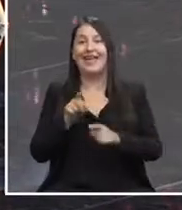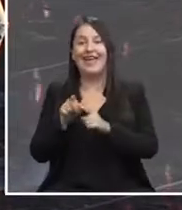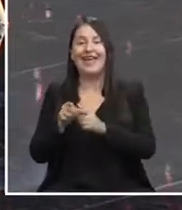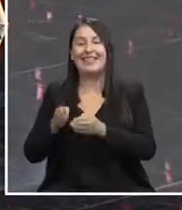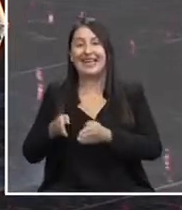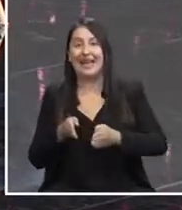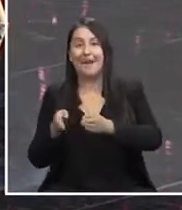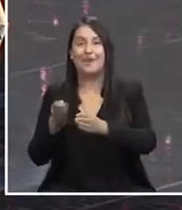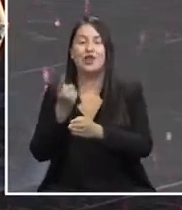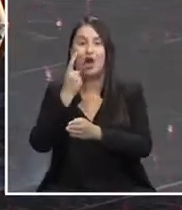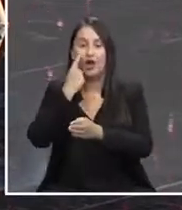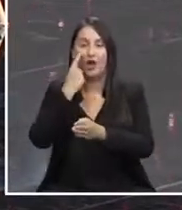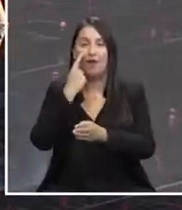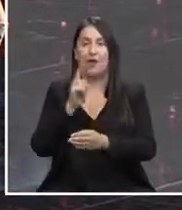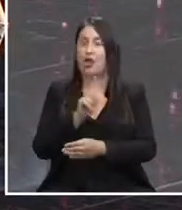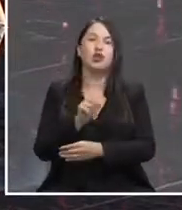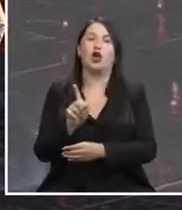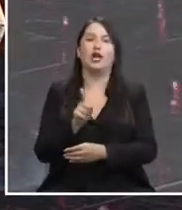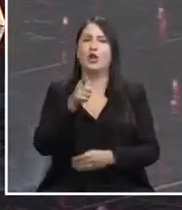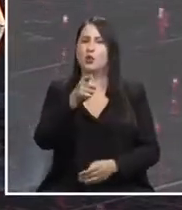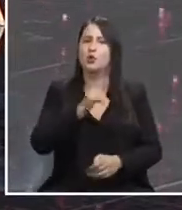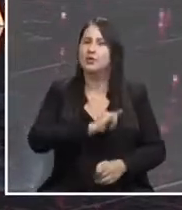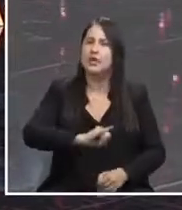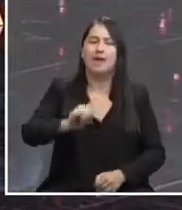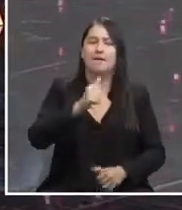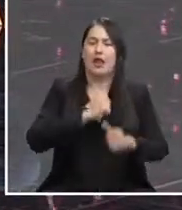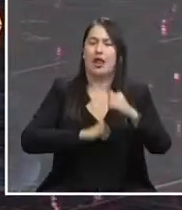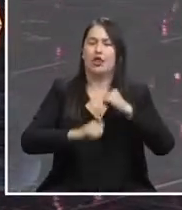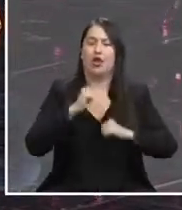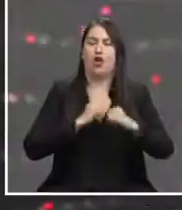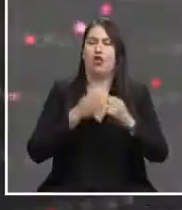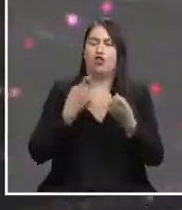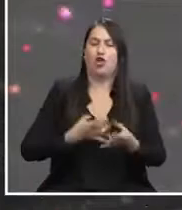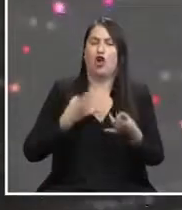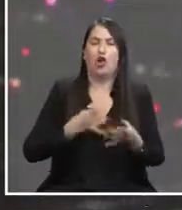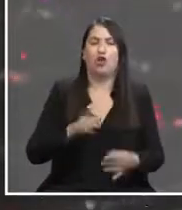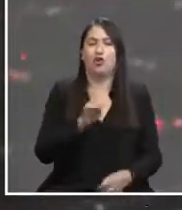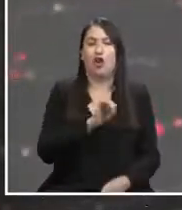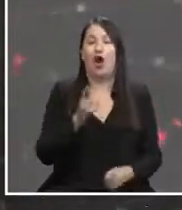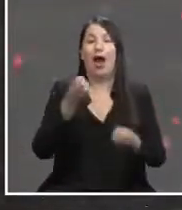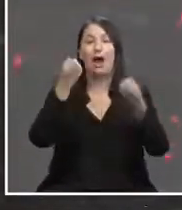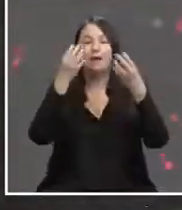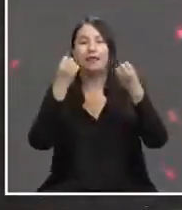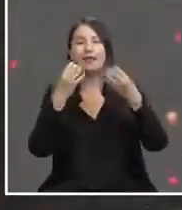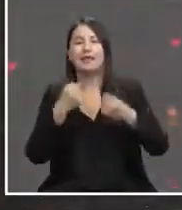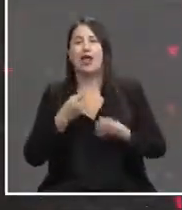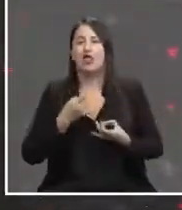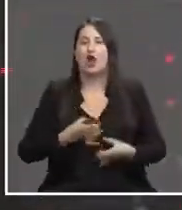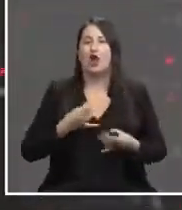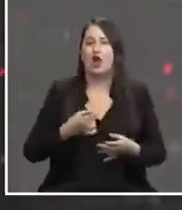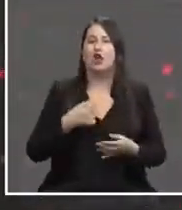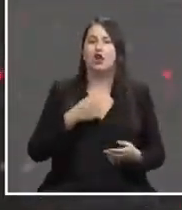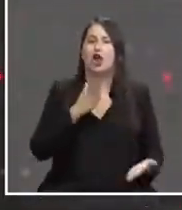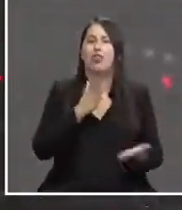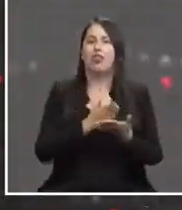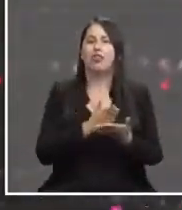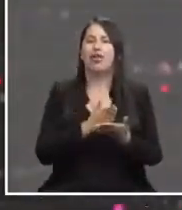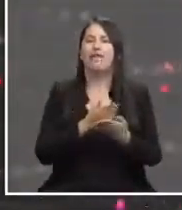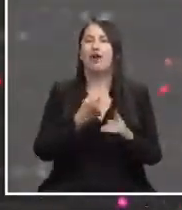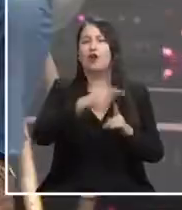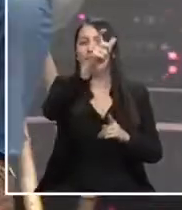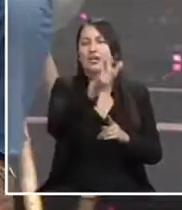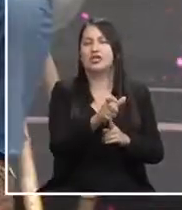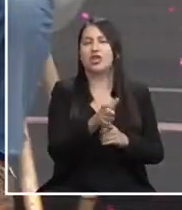un alegato del masoquismo ni mucho menos, ¿eh? Hay dolores innecesarios. Esto de aprender con dolor no quiere decir hacerle daño a nadie, sino que solo vas a